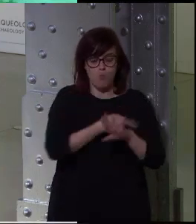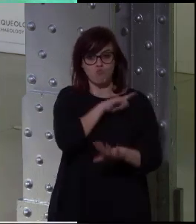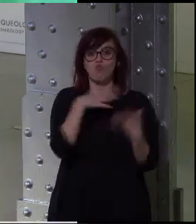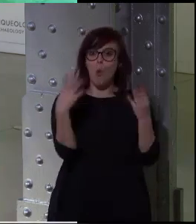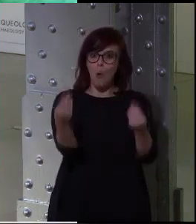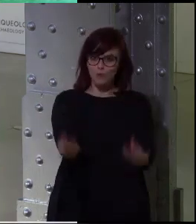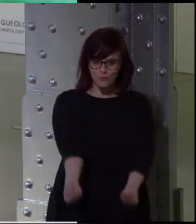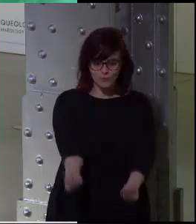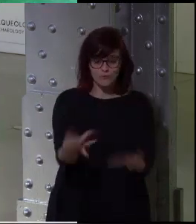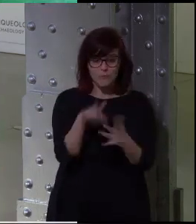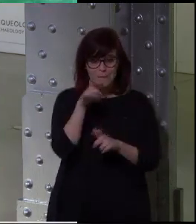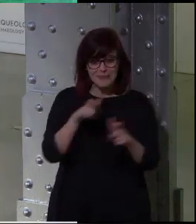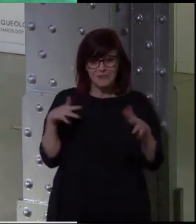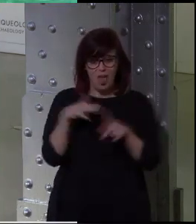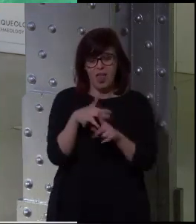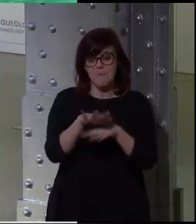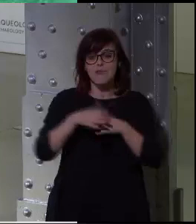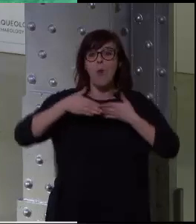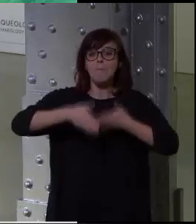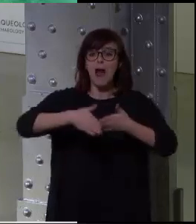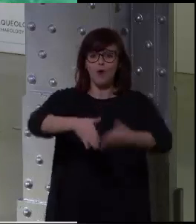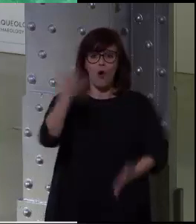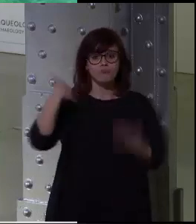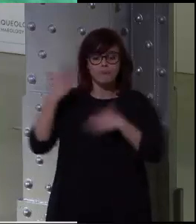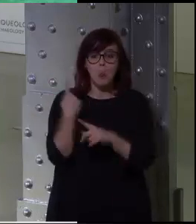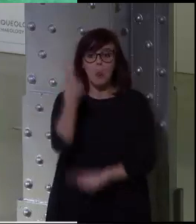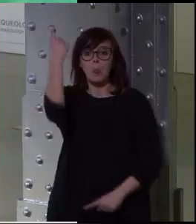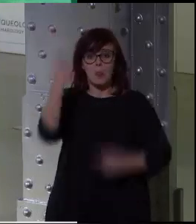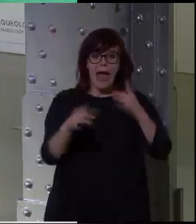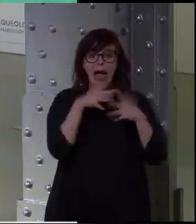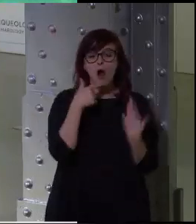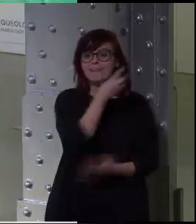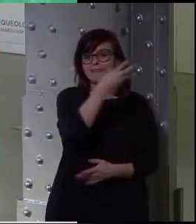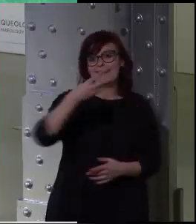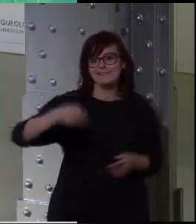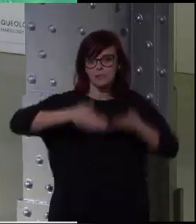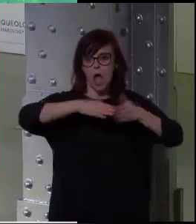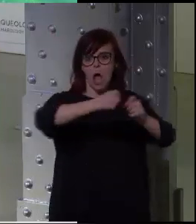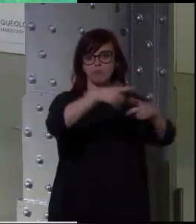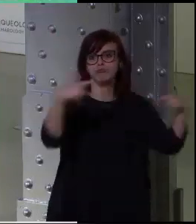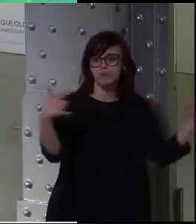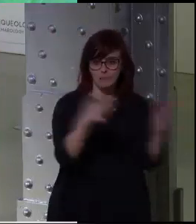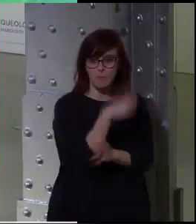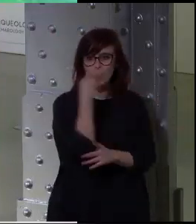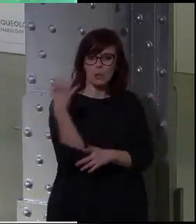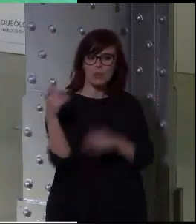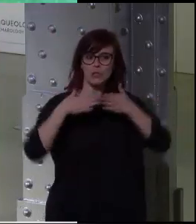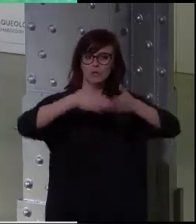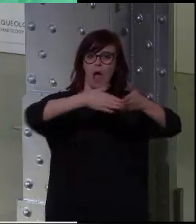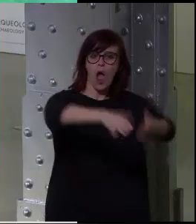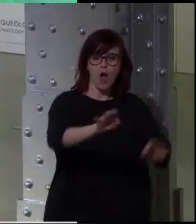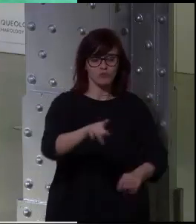muchos, ¿no? Entonces pasa lo mismo con los barcos. Donde antes había un barco, ahora hay 300, 400